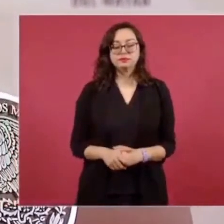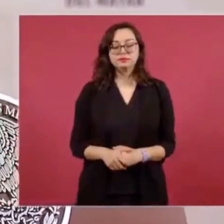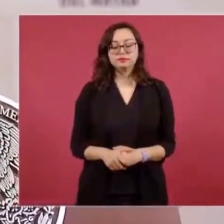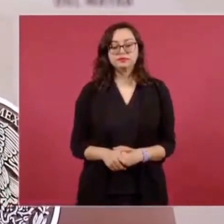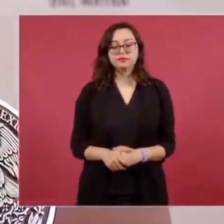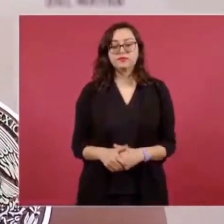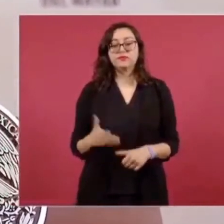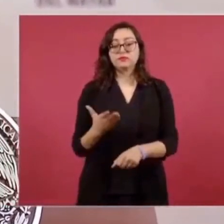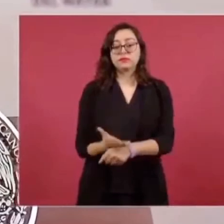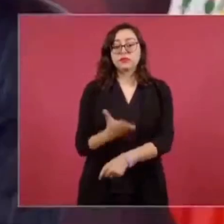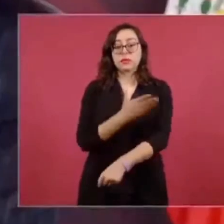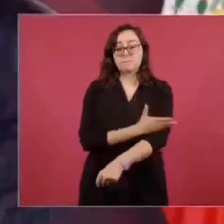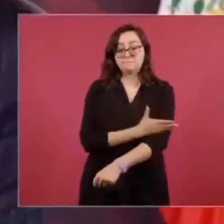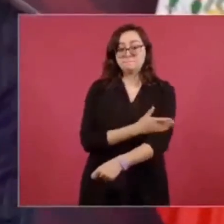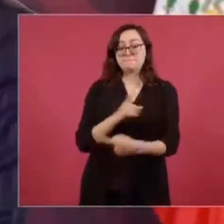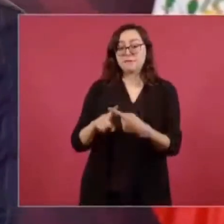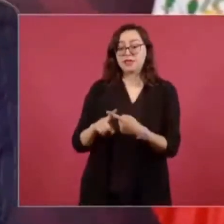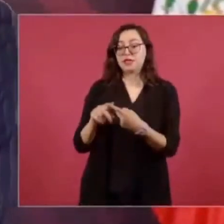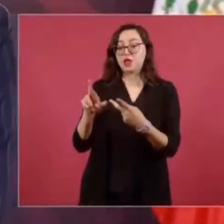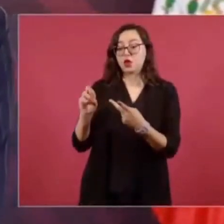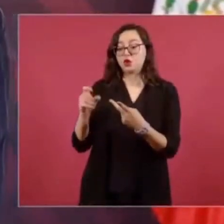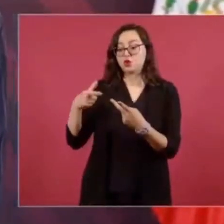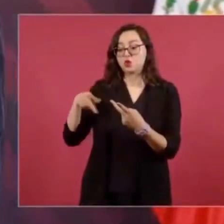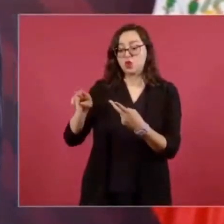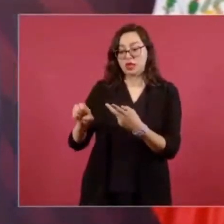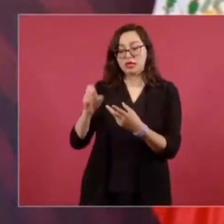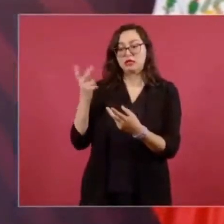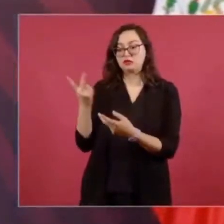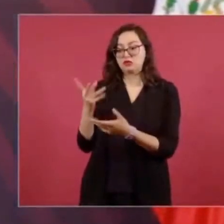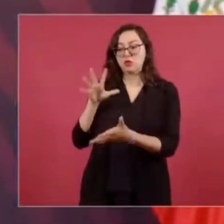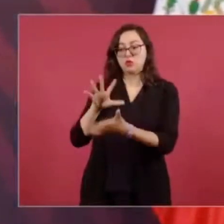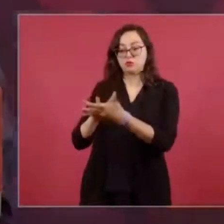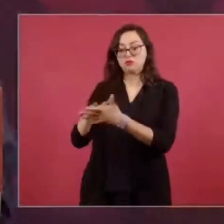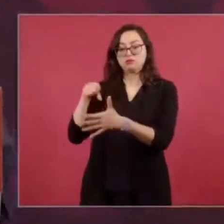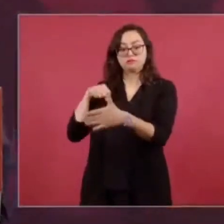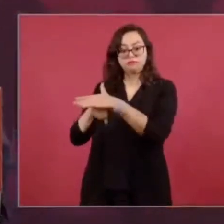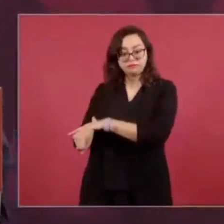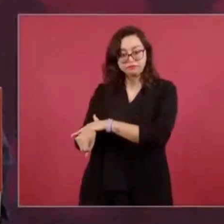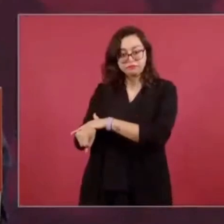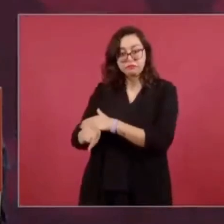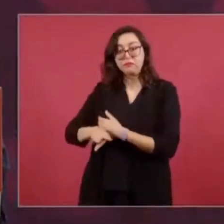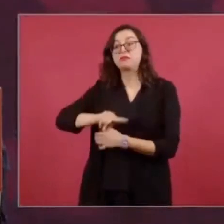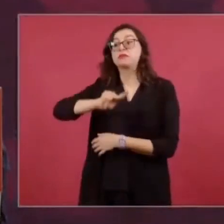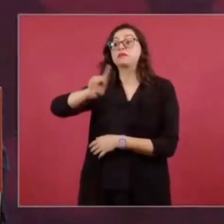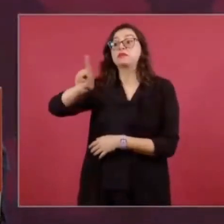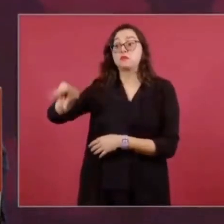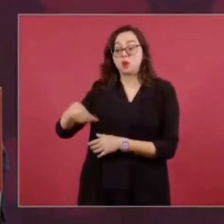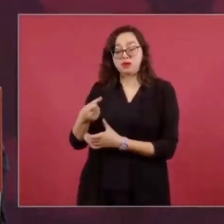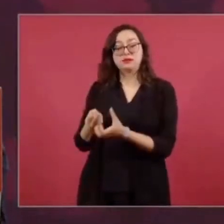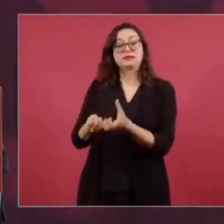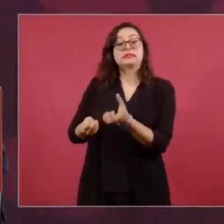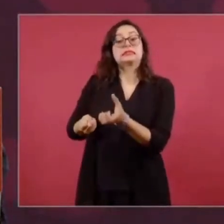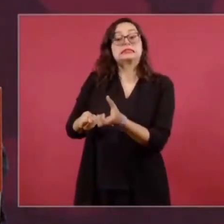Madero y Roque Estrada están en la cárcel, salen de la cárcel, y en San Antonio